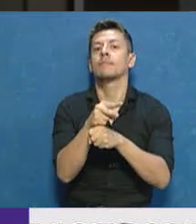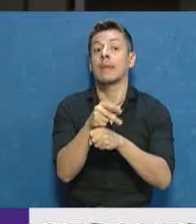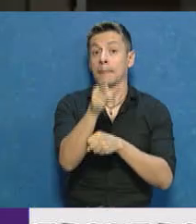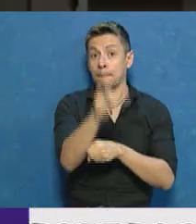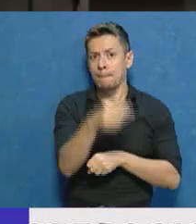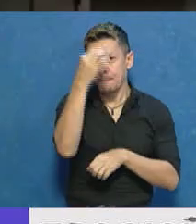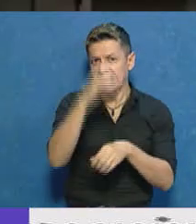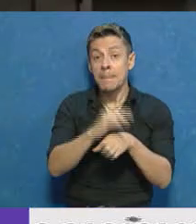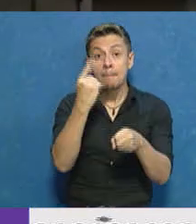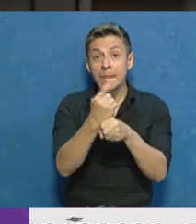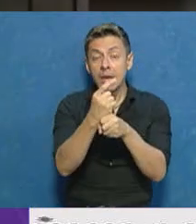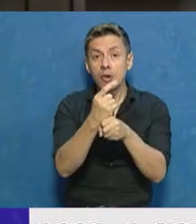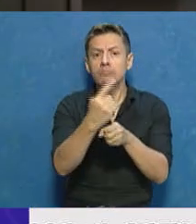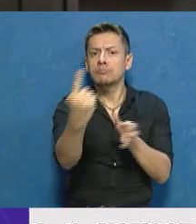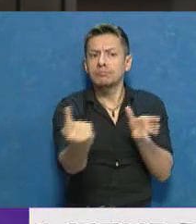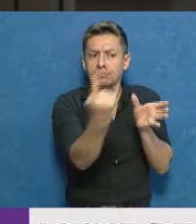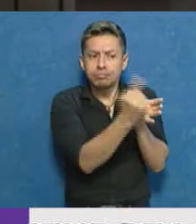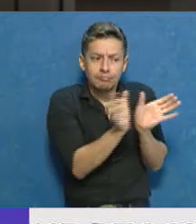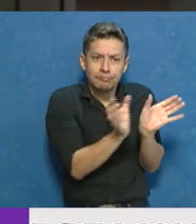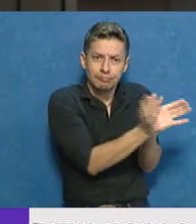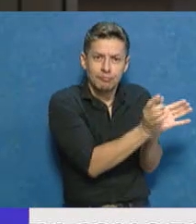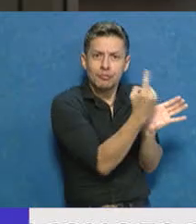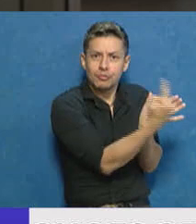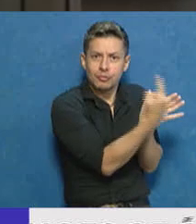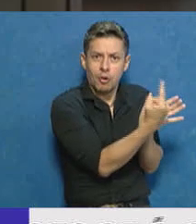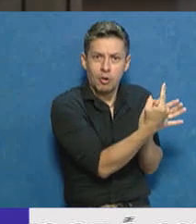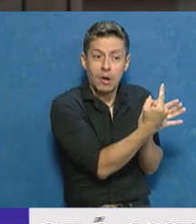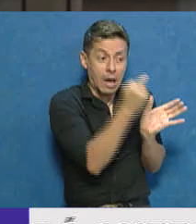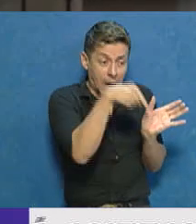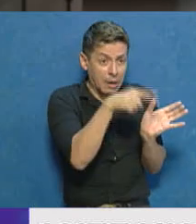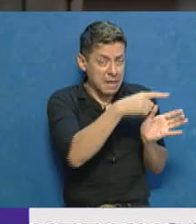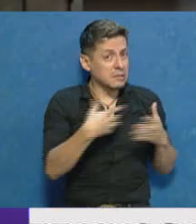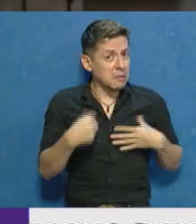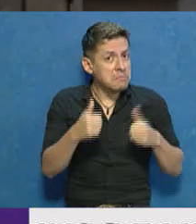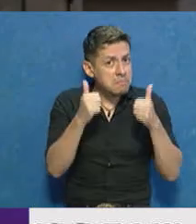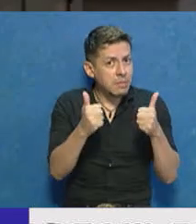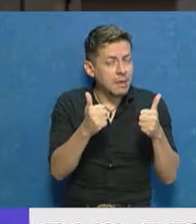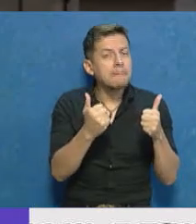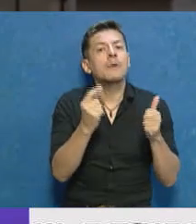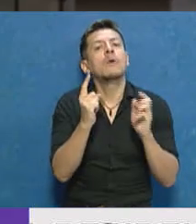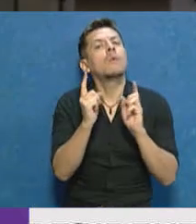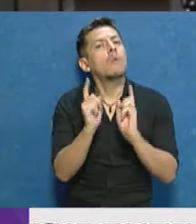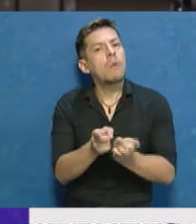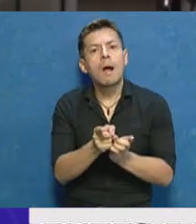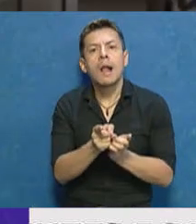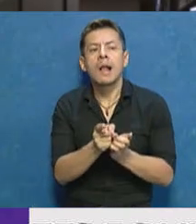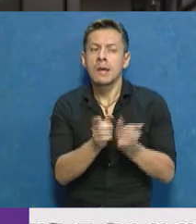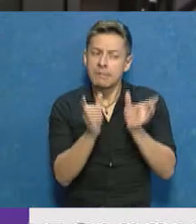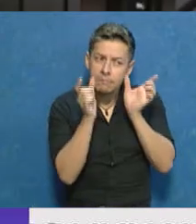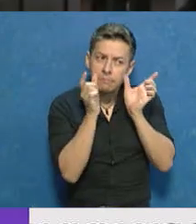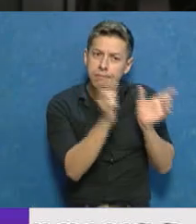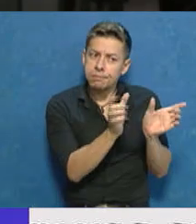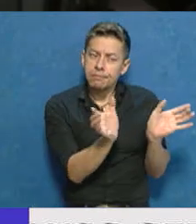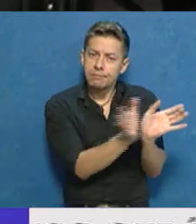hace es aislarlo para recuperarlo lo mejor posible. Él está muy bien en este momento, pero de todas maneras se lo aborda desde el punto de